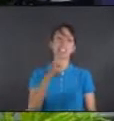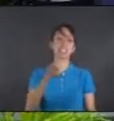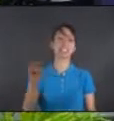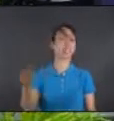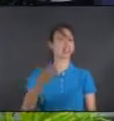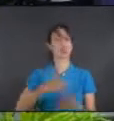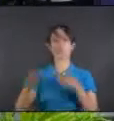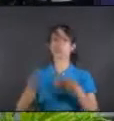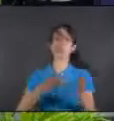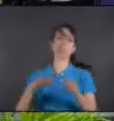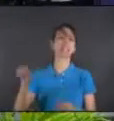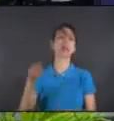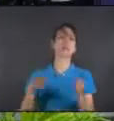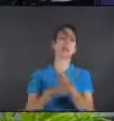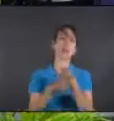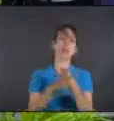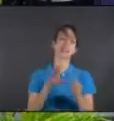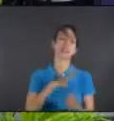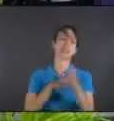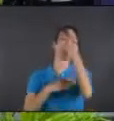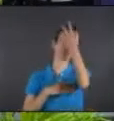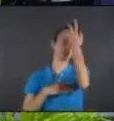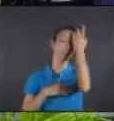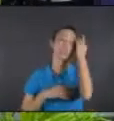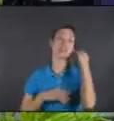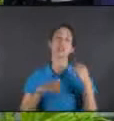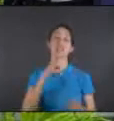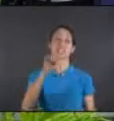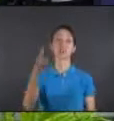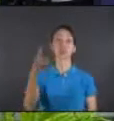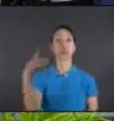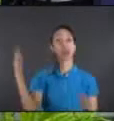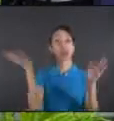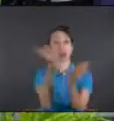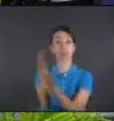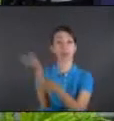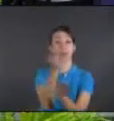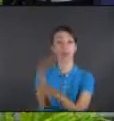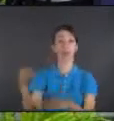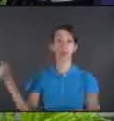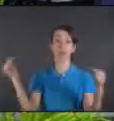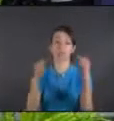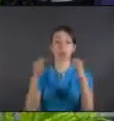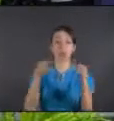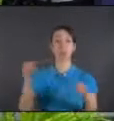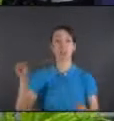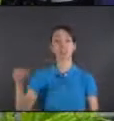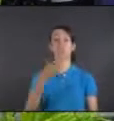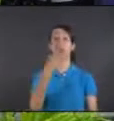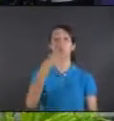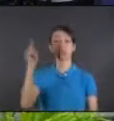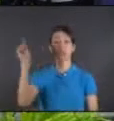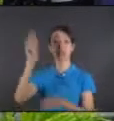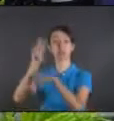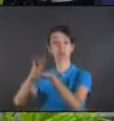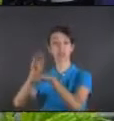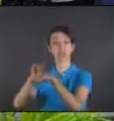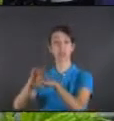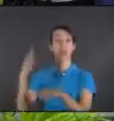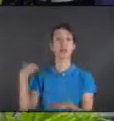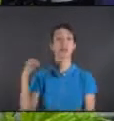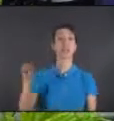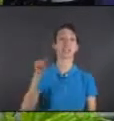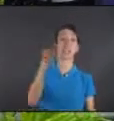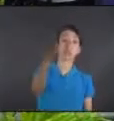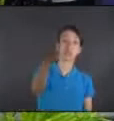hace algo. Uno no sabe qué es lo que Dios está haciendo, pero Dios es el jefe, Él sí sabe lo que está haciendo.